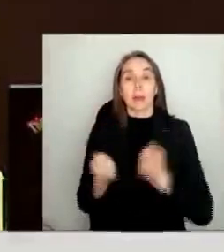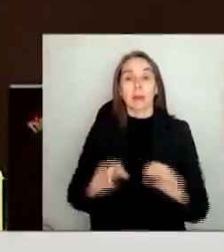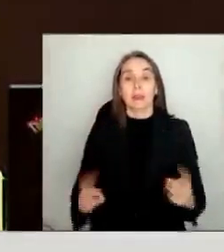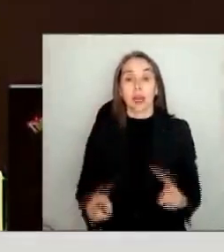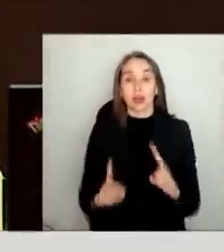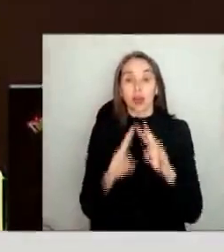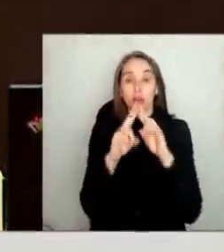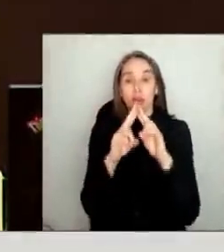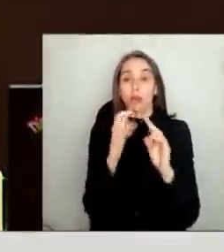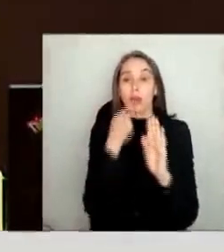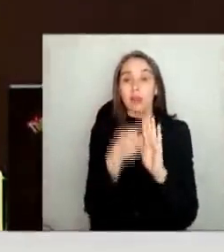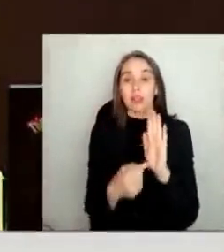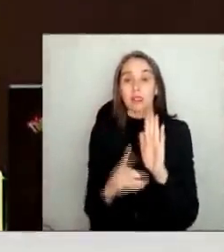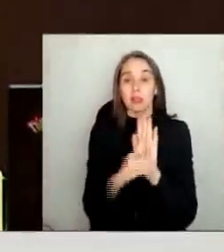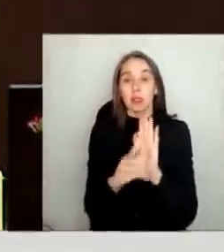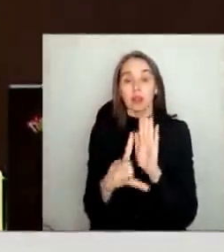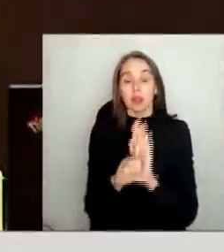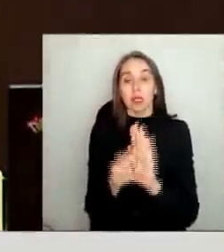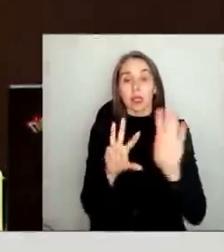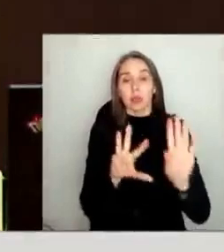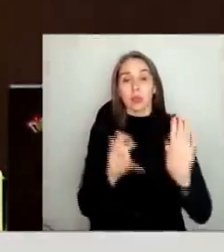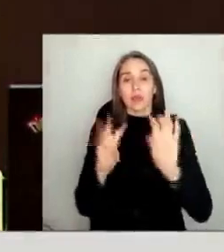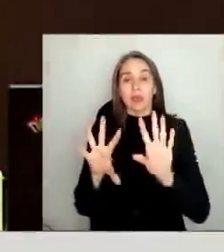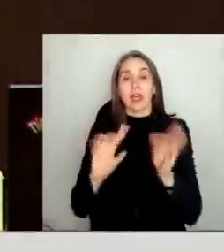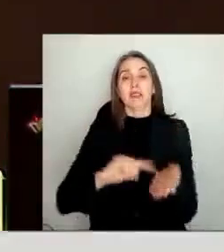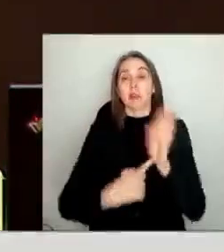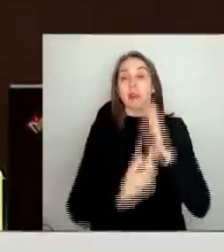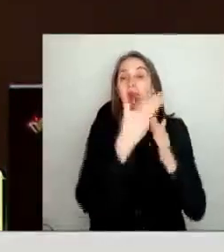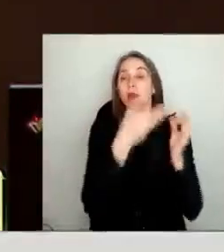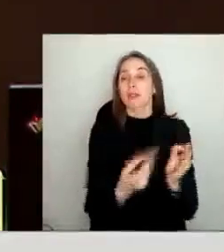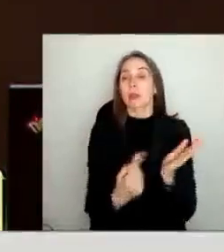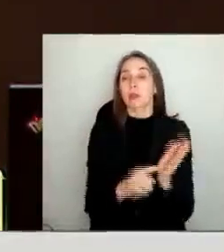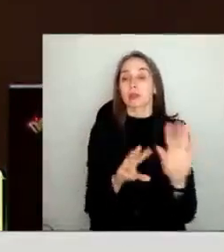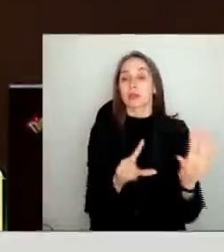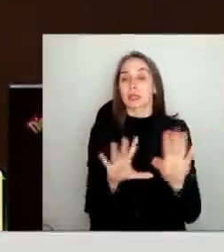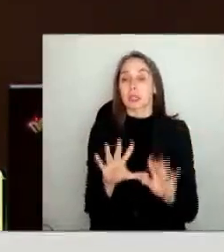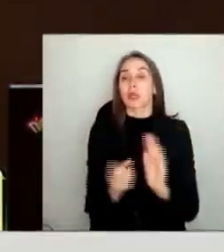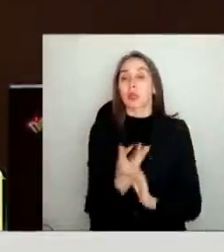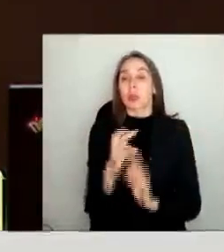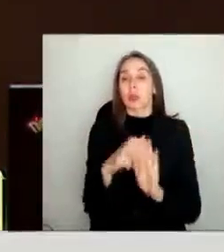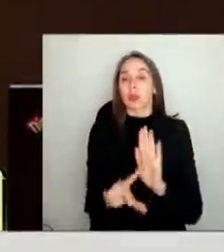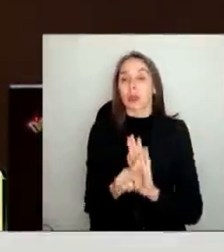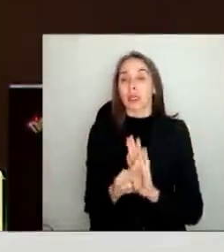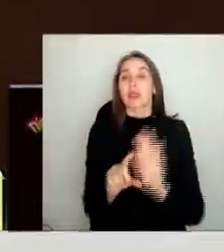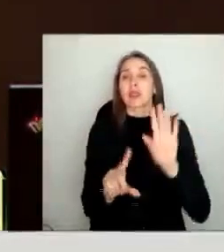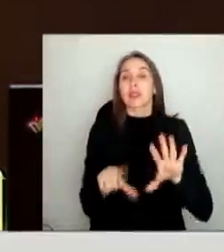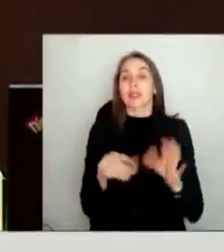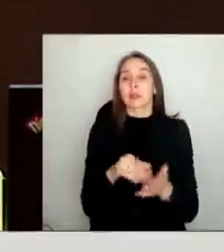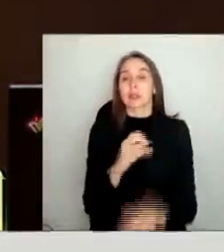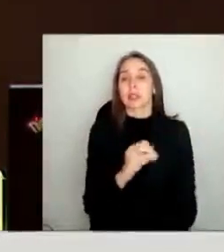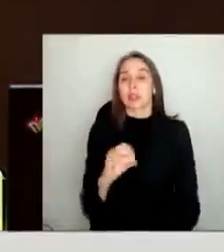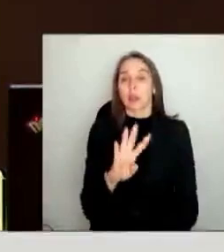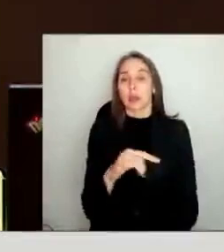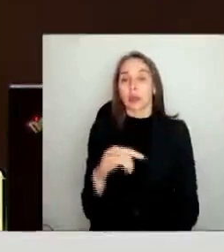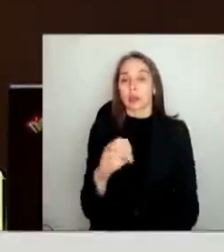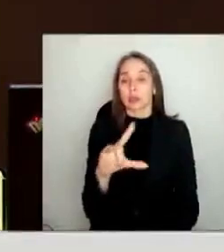se refiere el decreto ley 910 de 1975 boletín 17004 g07 de la